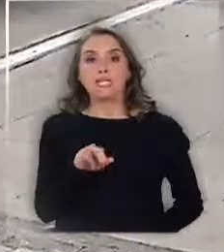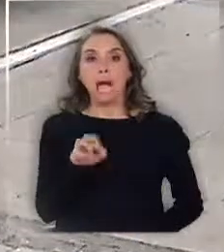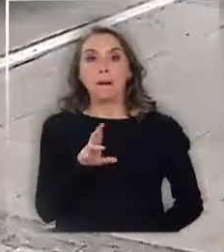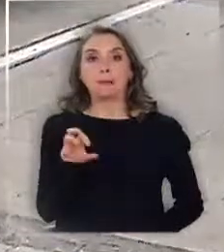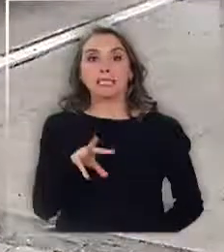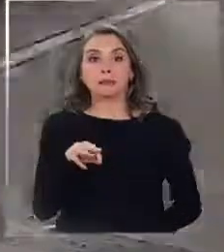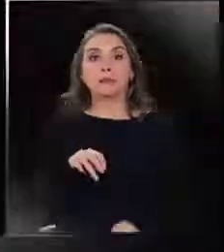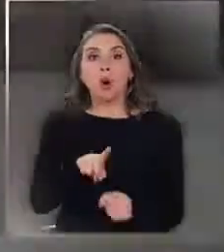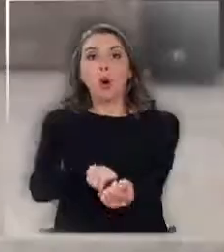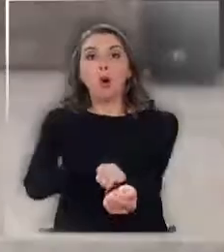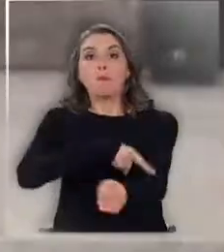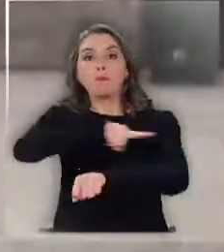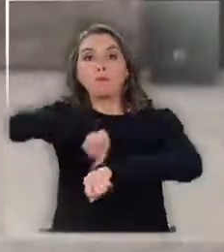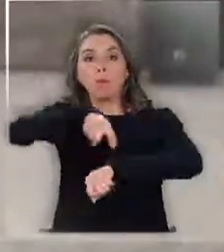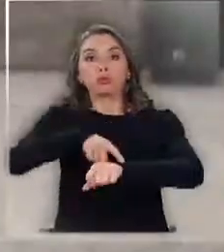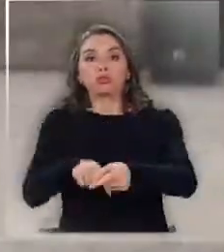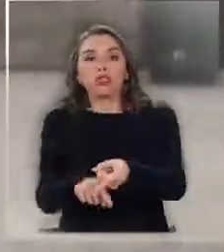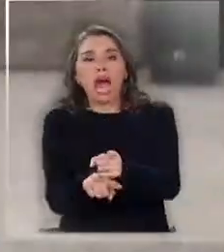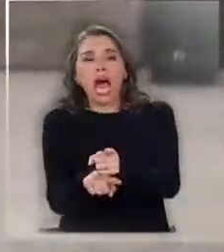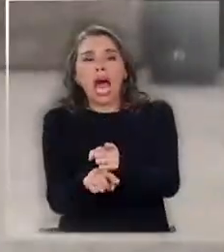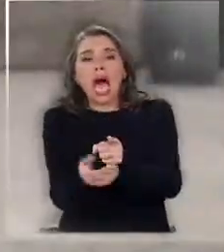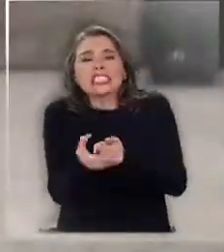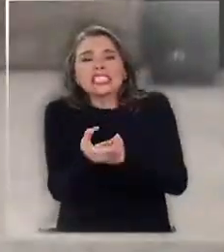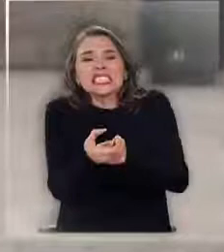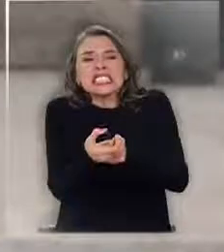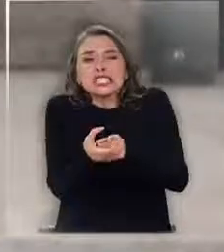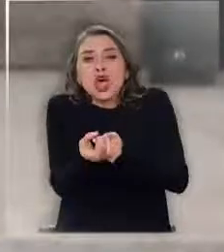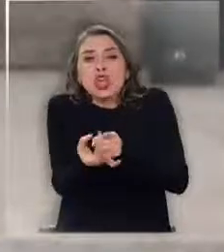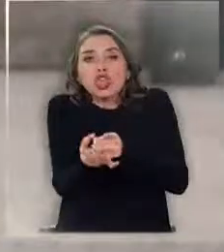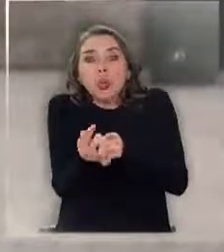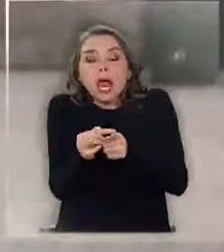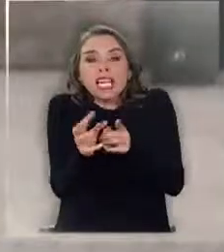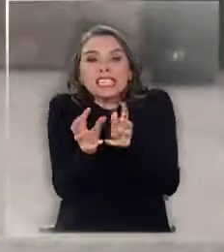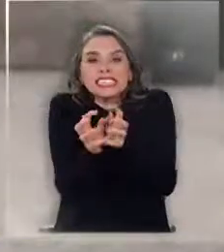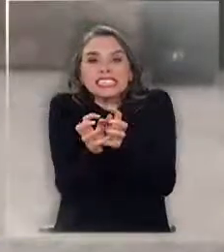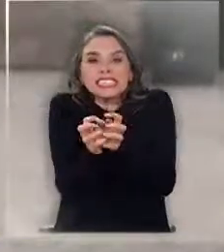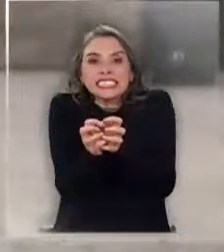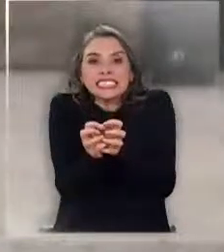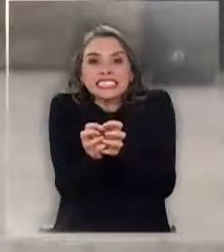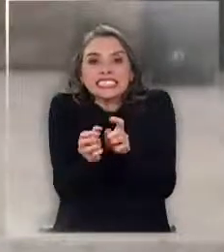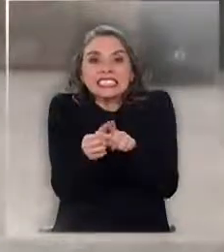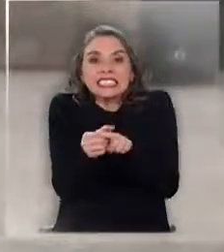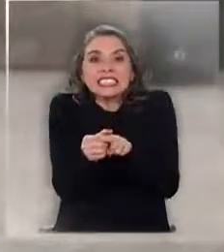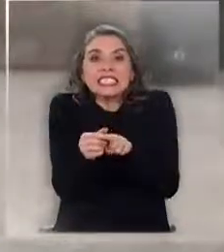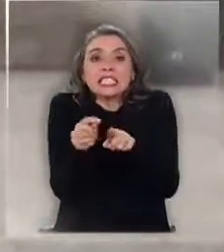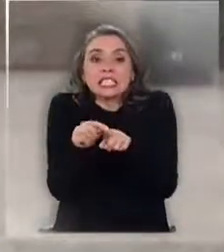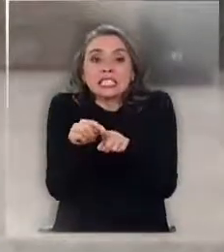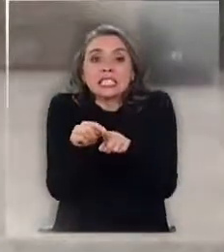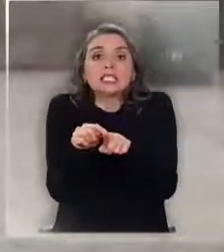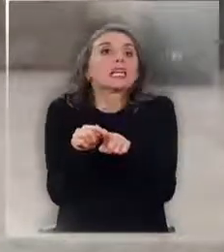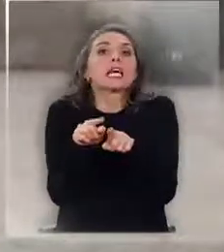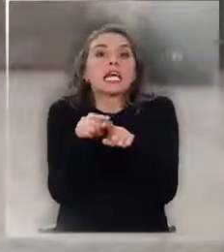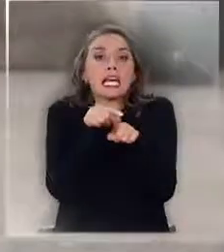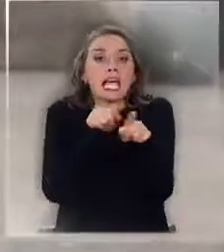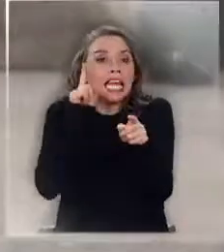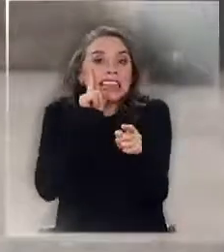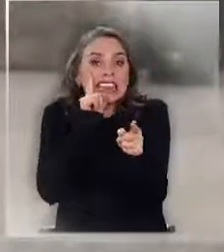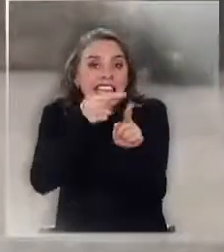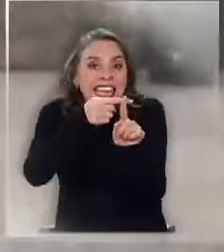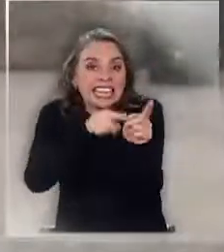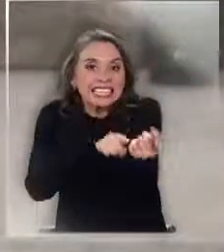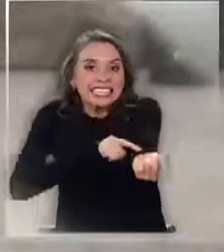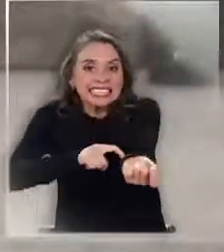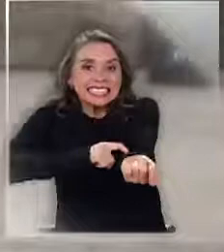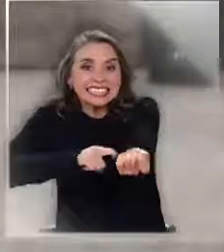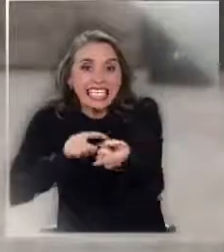erección prolongada dolorosa del pene, que puede generar fibrosis o pérdida de ese mecanismo vascular que tiene el pene para